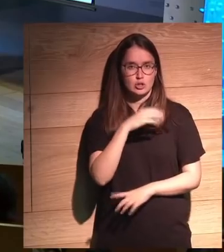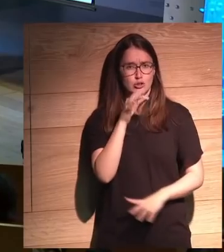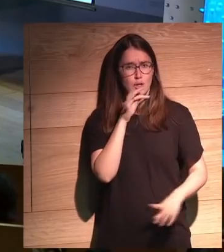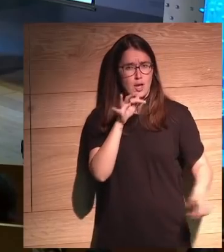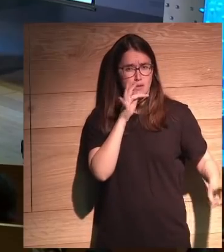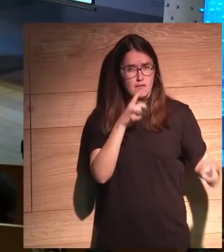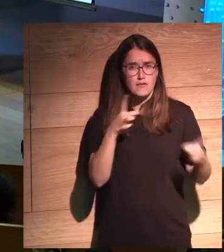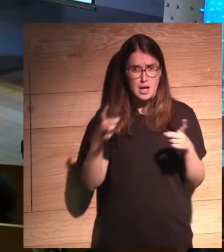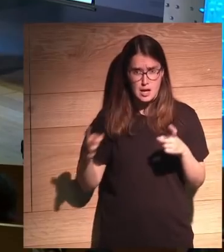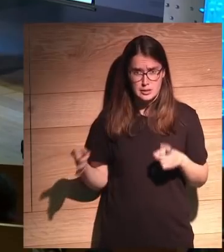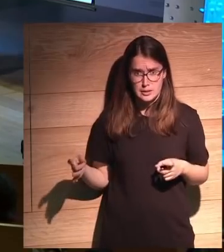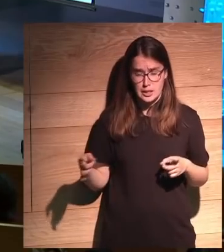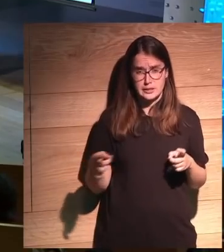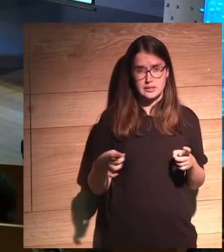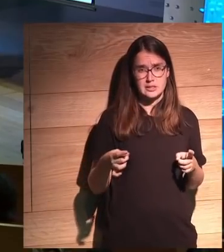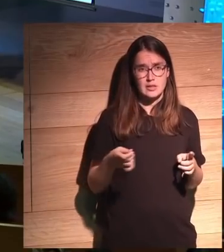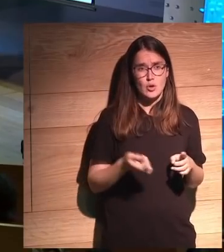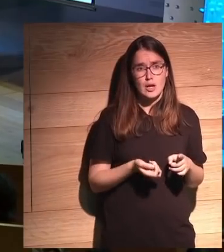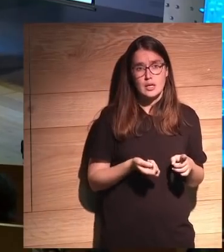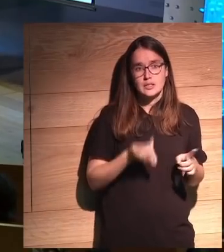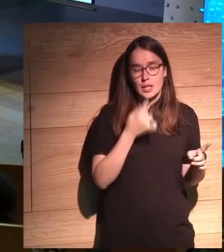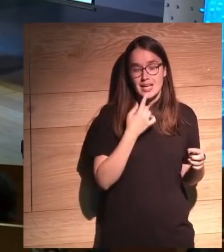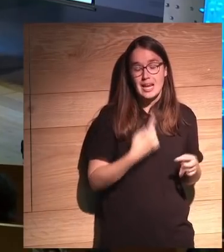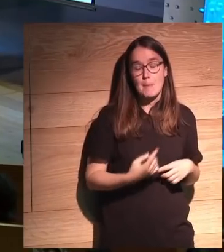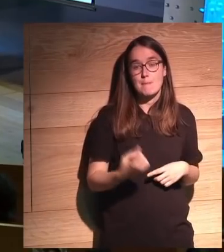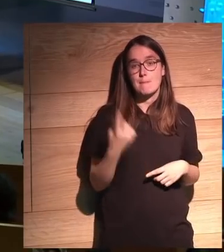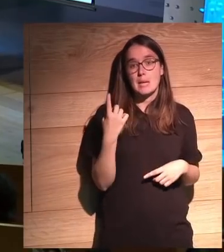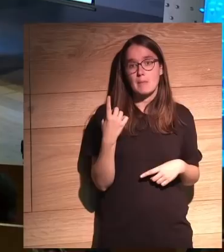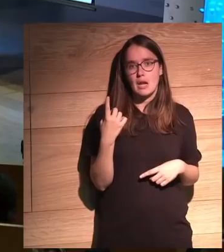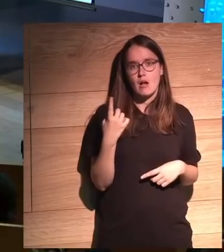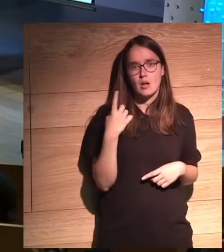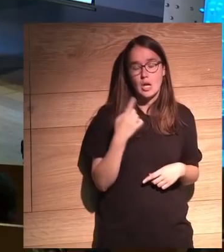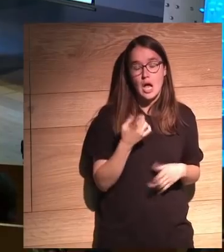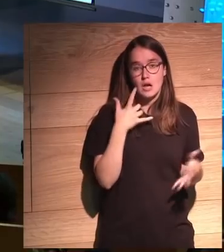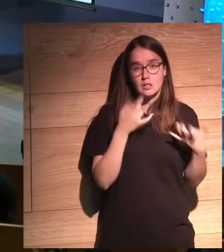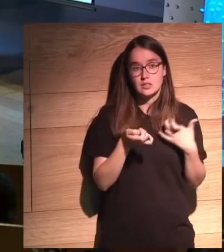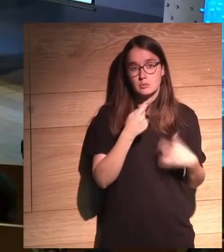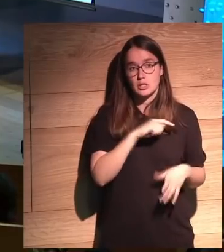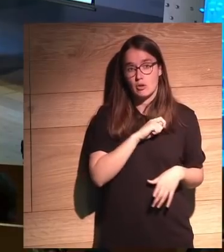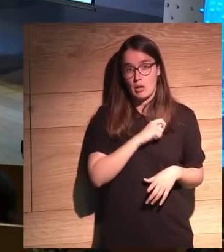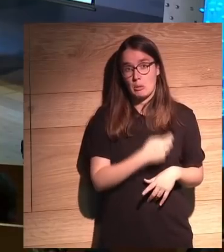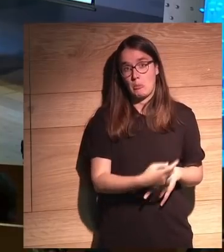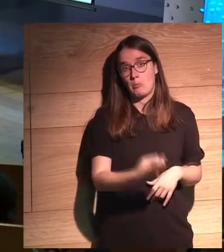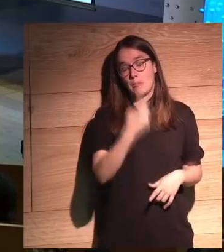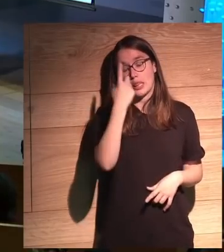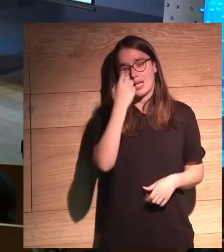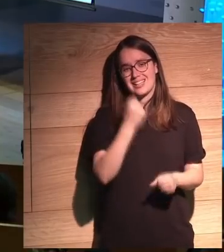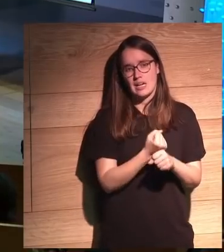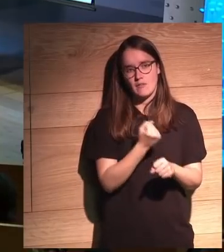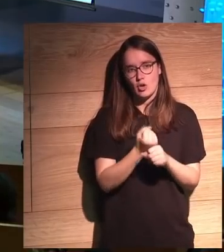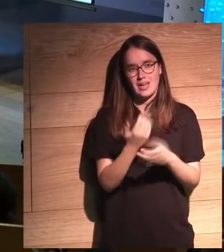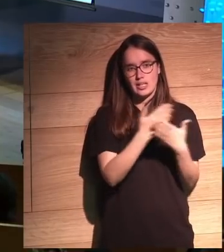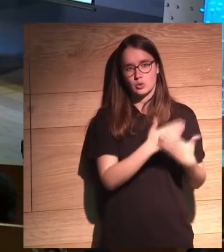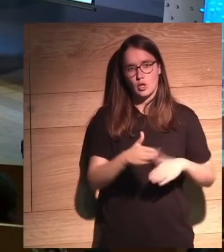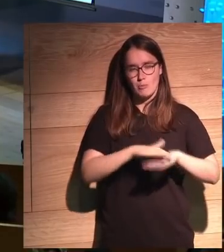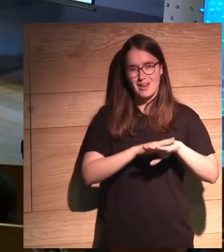mucho por hacer, que fue una de las pocas, dicen que una de las pocas artistas españolas que